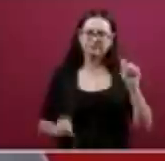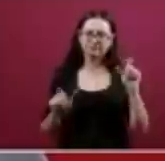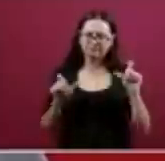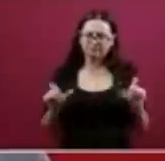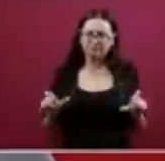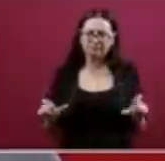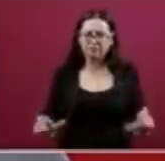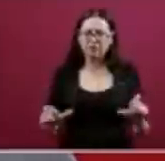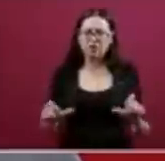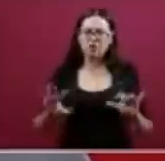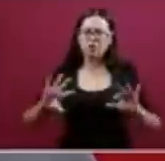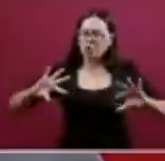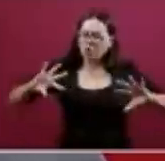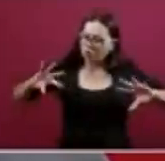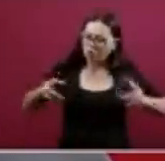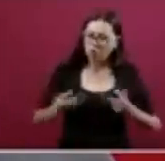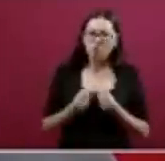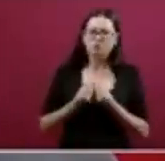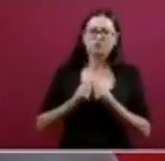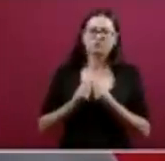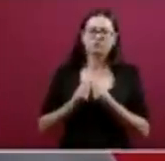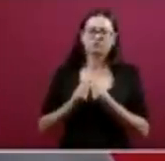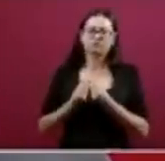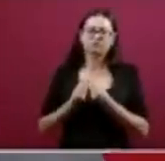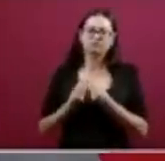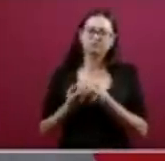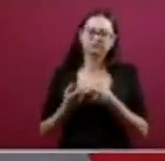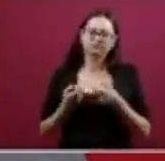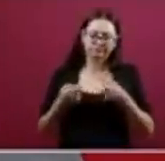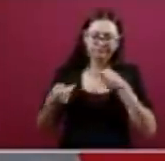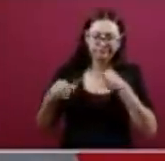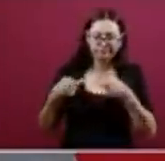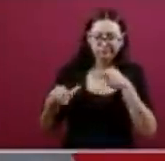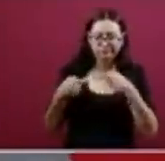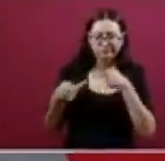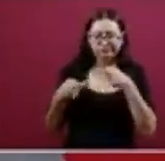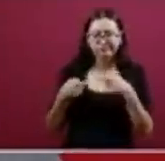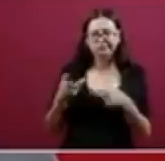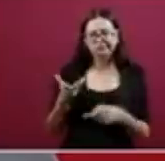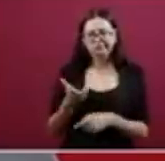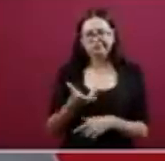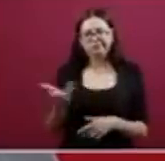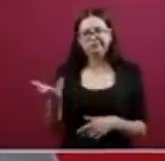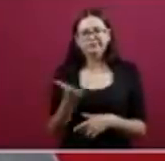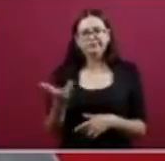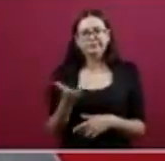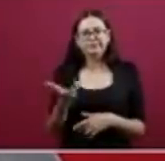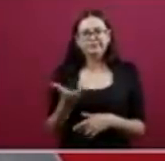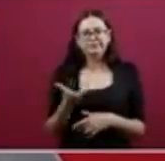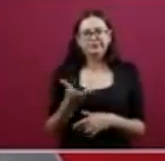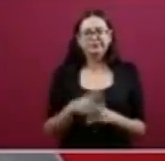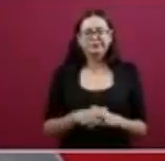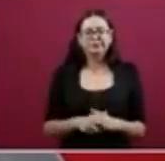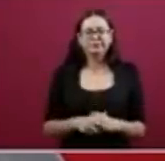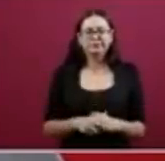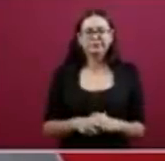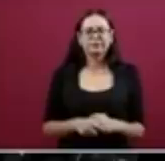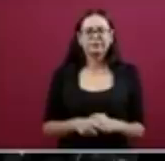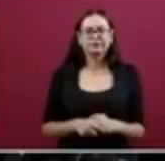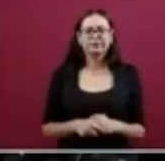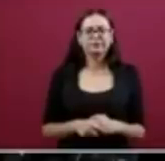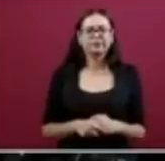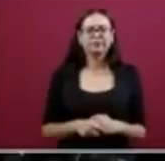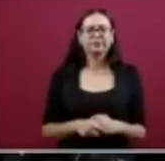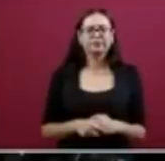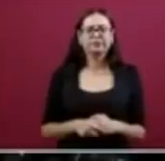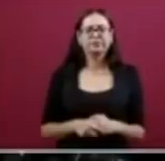esto es lo que se está haciendo, es lo que se está preparando. Alrededor,